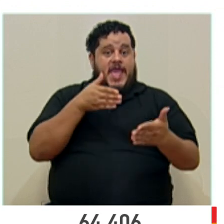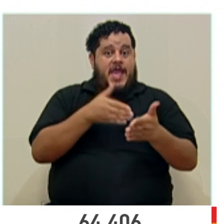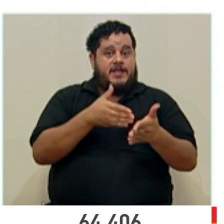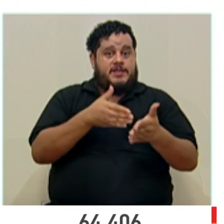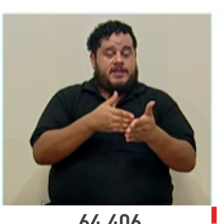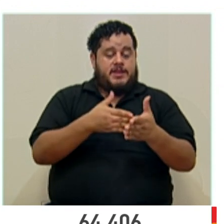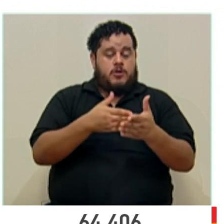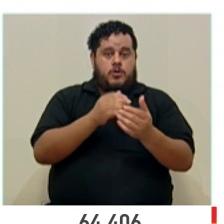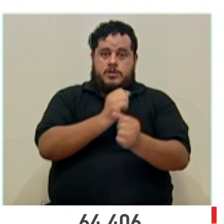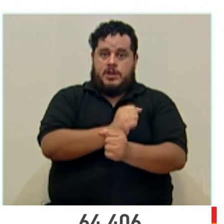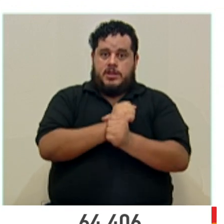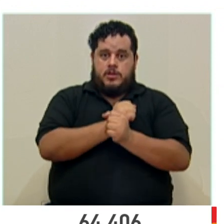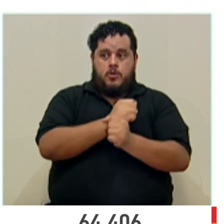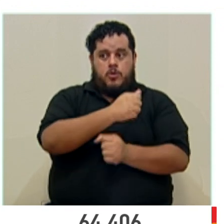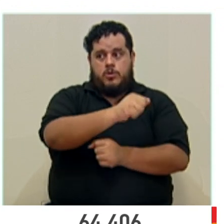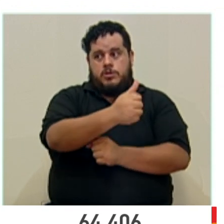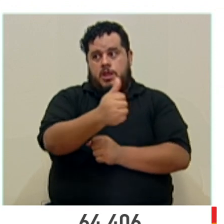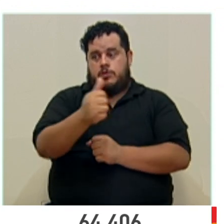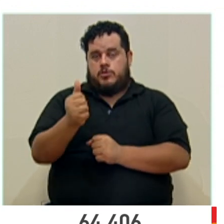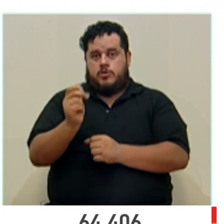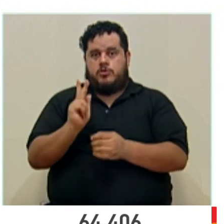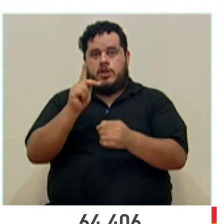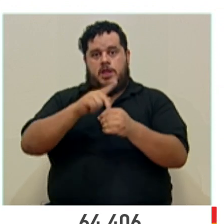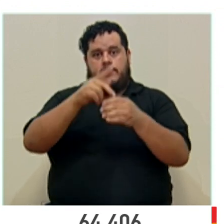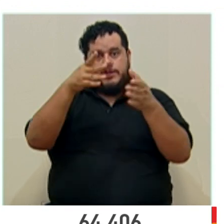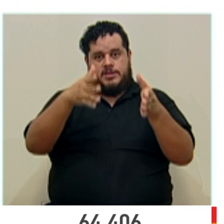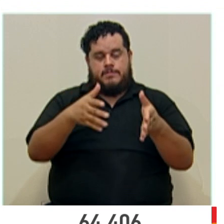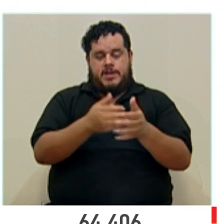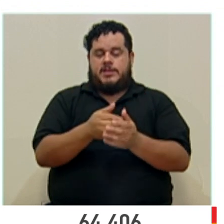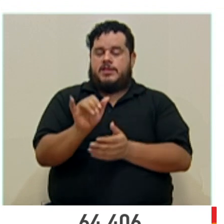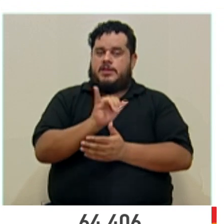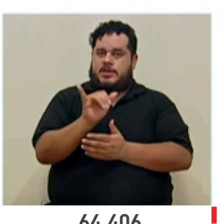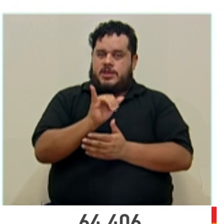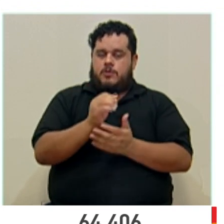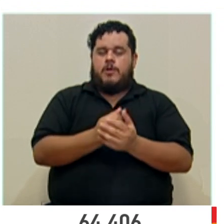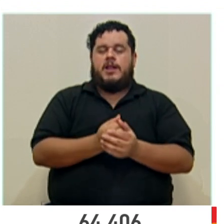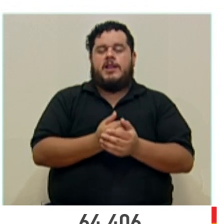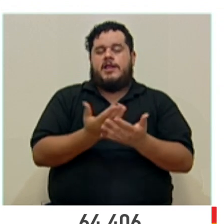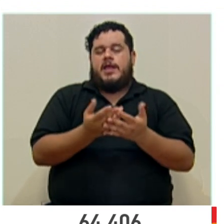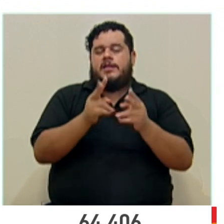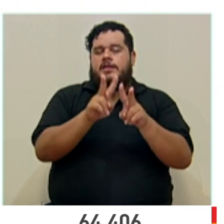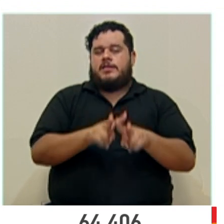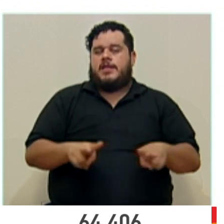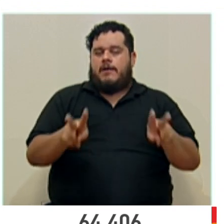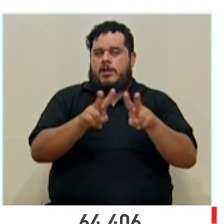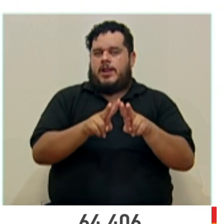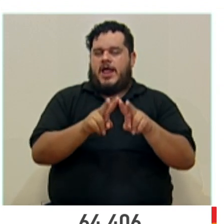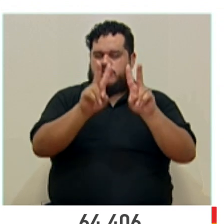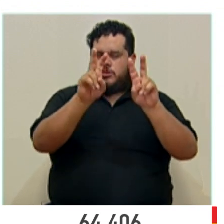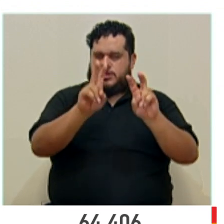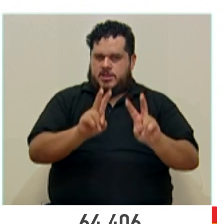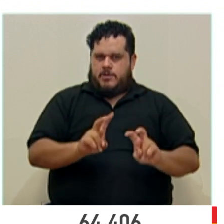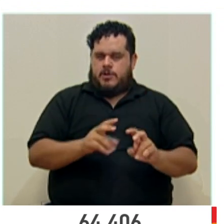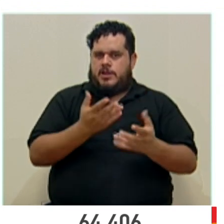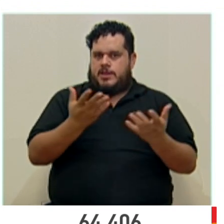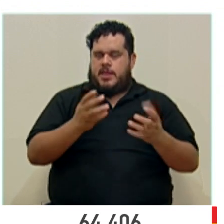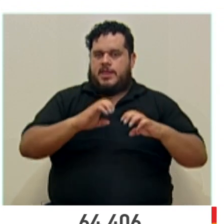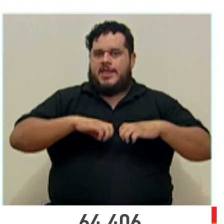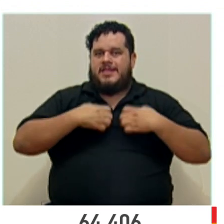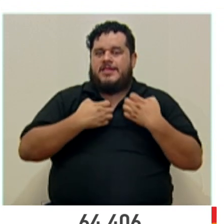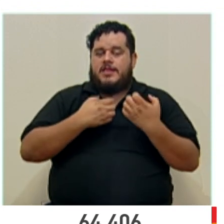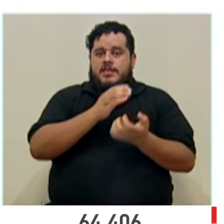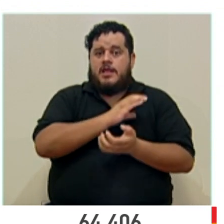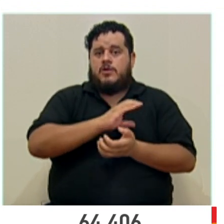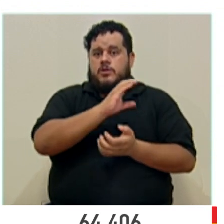la seguridad del resto de participantes. Incluso se está valorando que existan